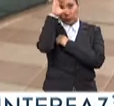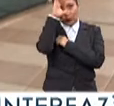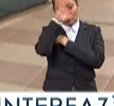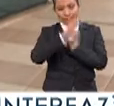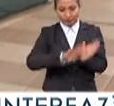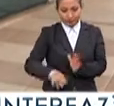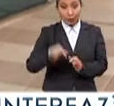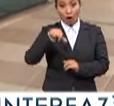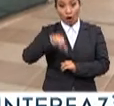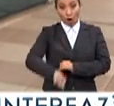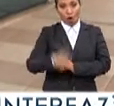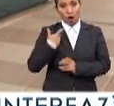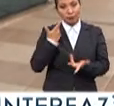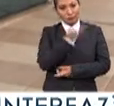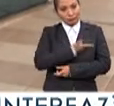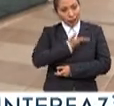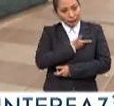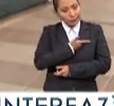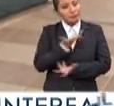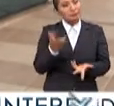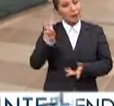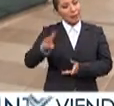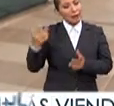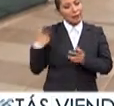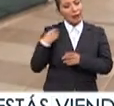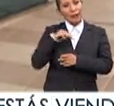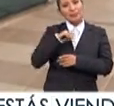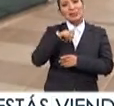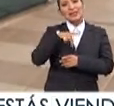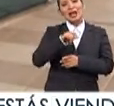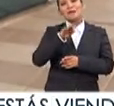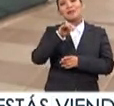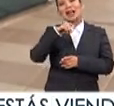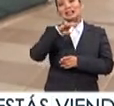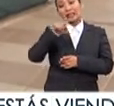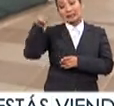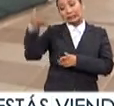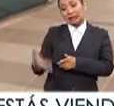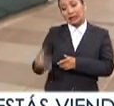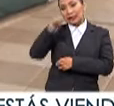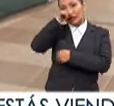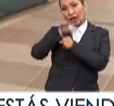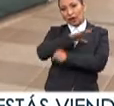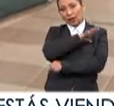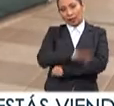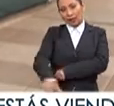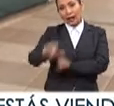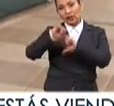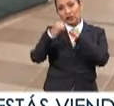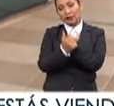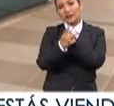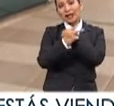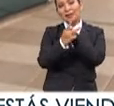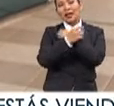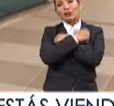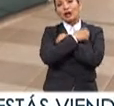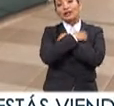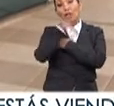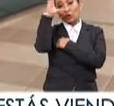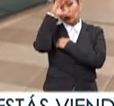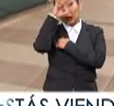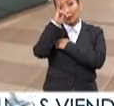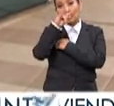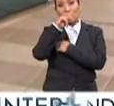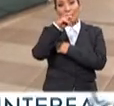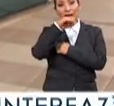y hoy me encuentro tengo el gusto y el placer de estar con mikel francés él es el secretario general de la asociación de las televisiones educativas y culturales